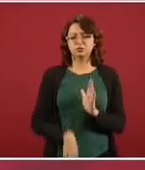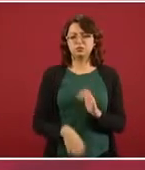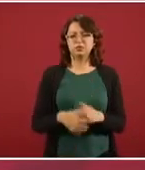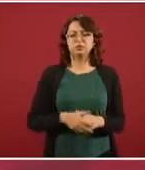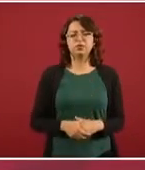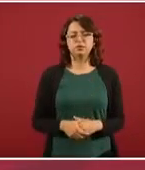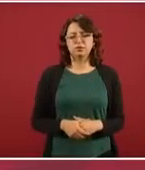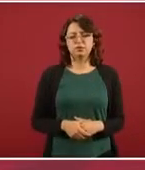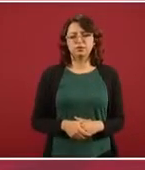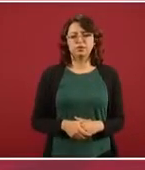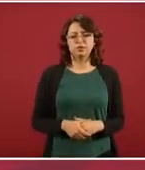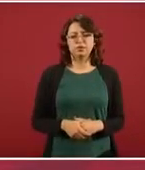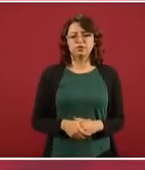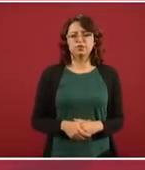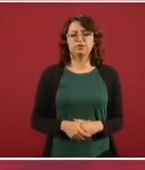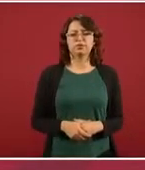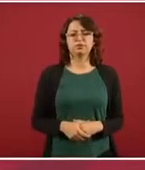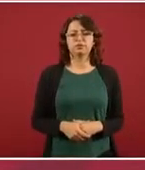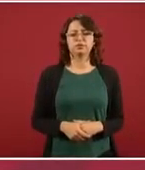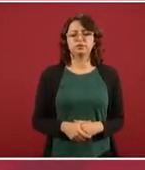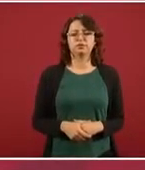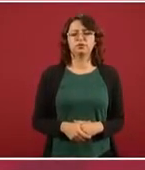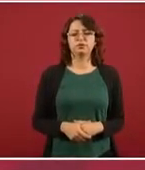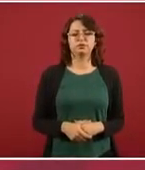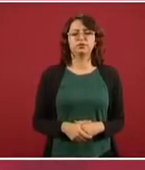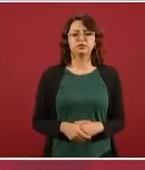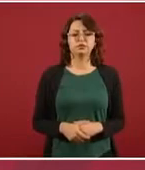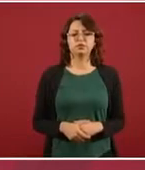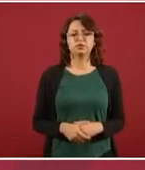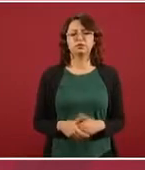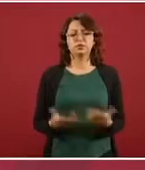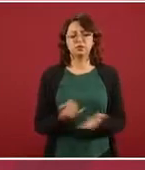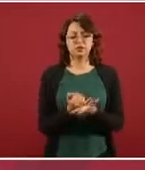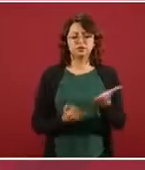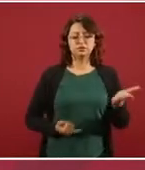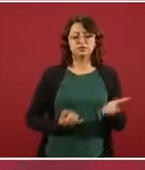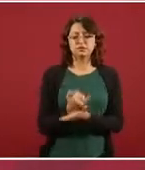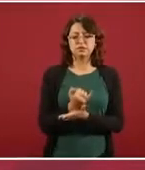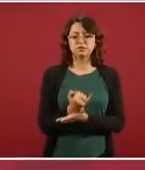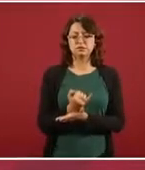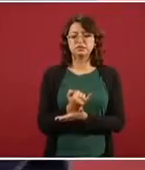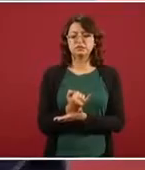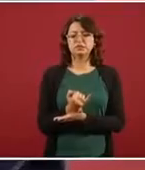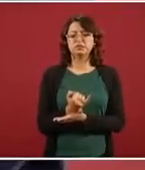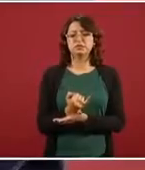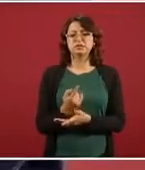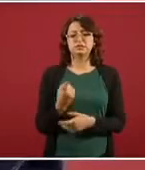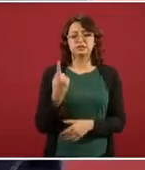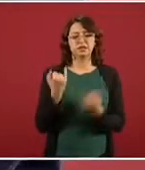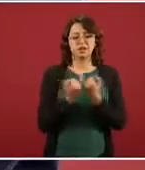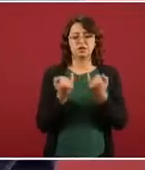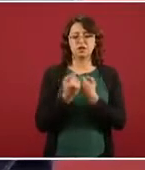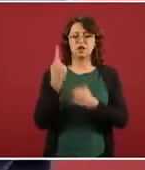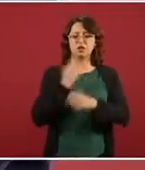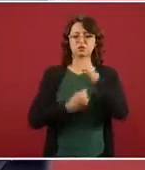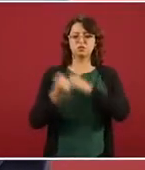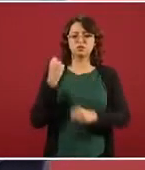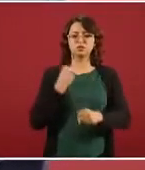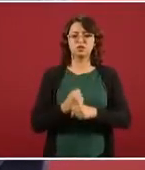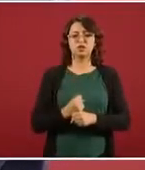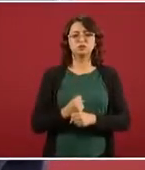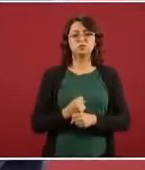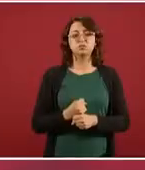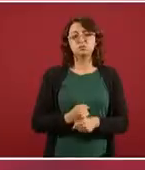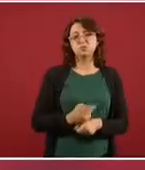Vamos a decidir, y queremos hacerlo como el año pasado, por